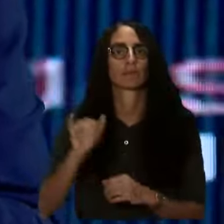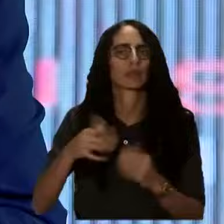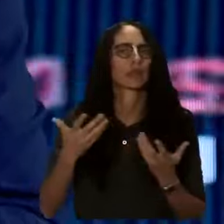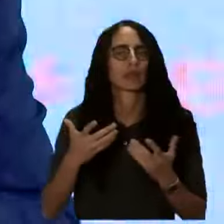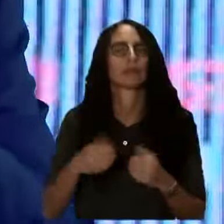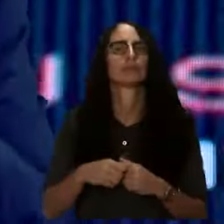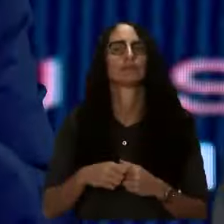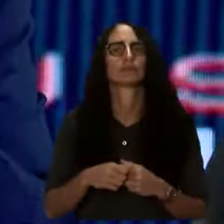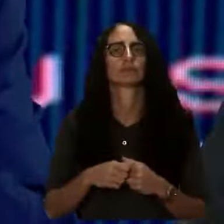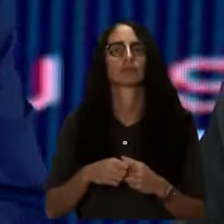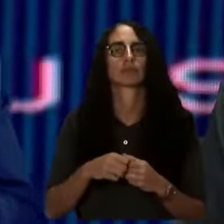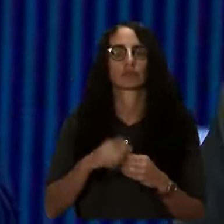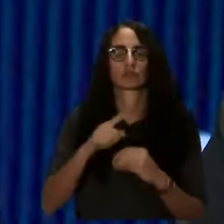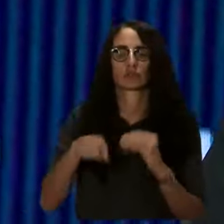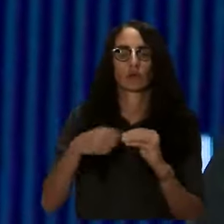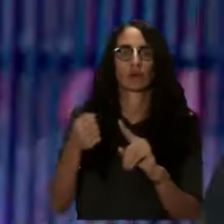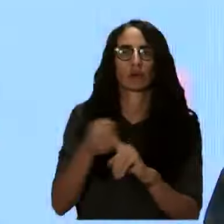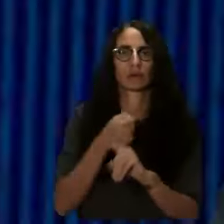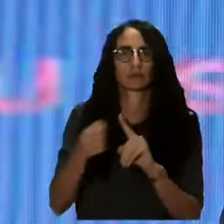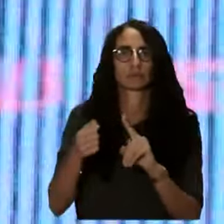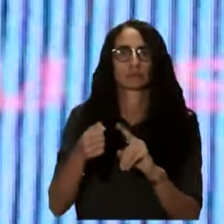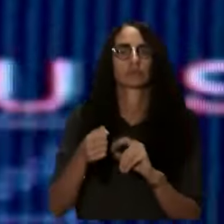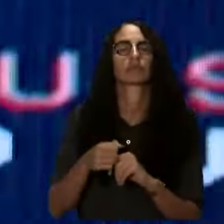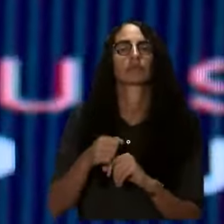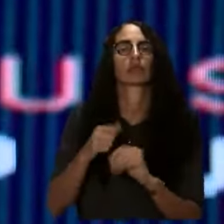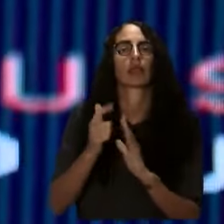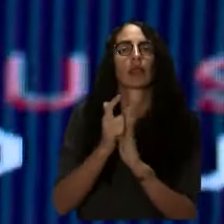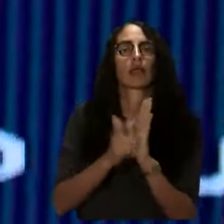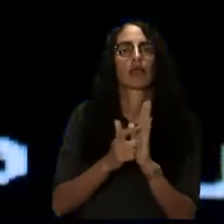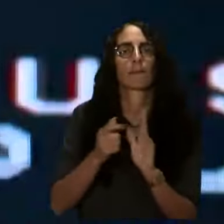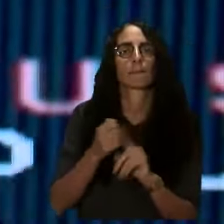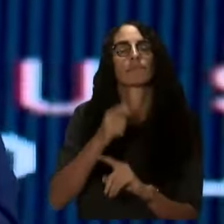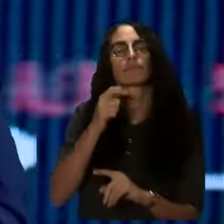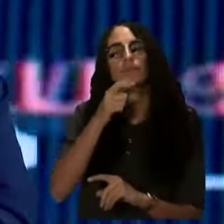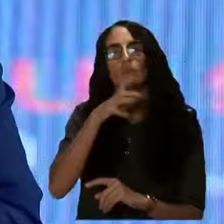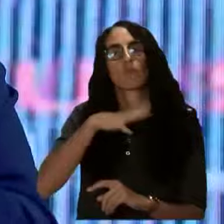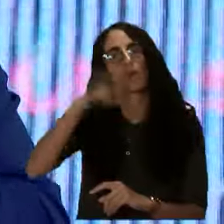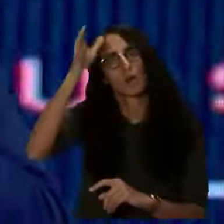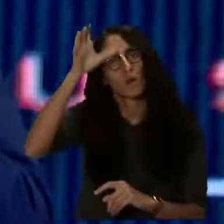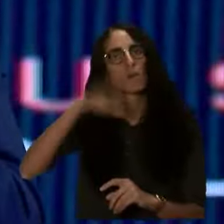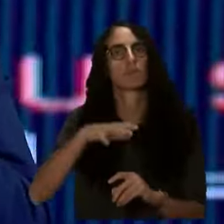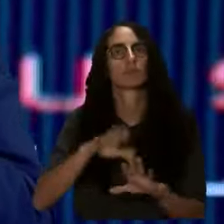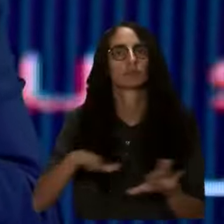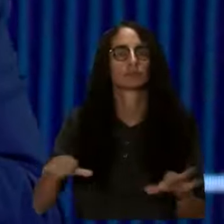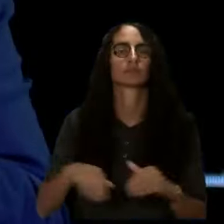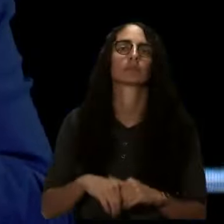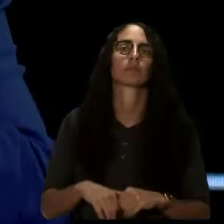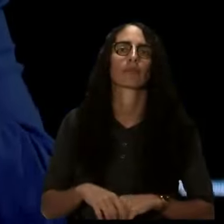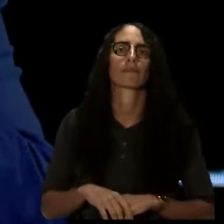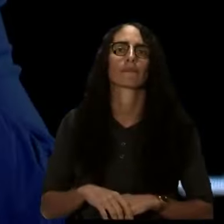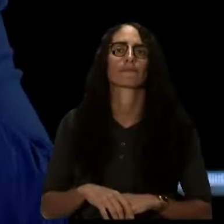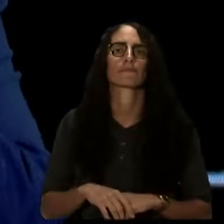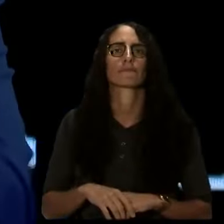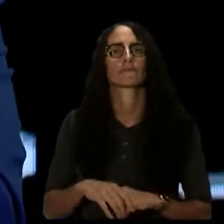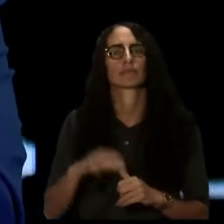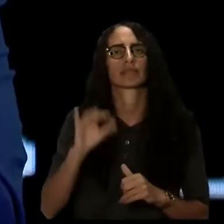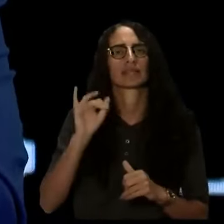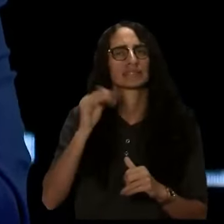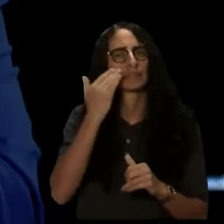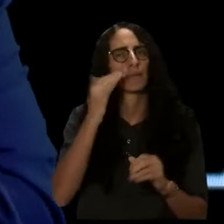modalidad de maltrato dentro de la la ley de violencia doméstica el estrangulamiento como embocadura verdad para que sepan la